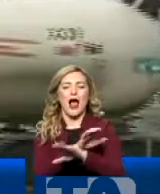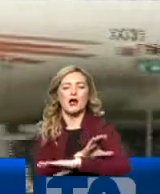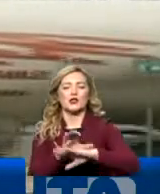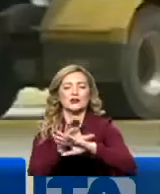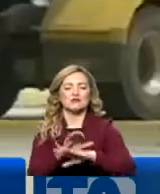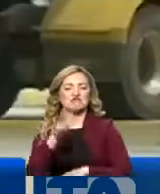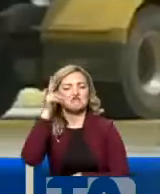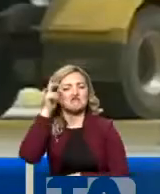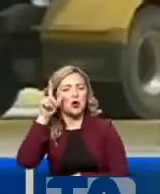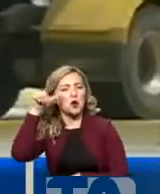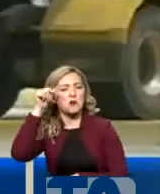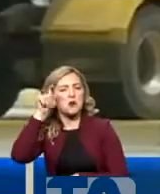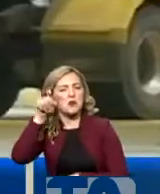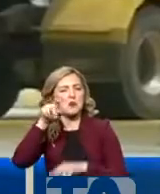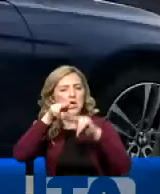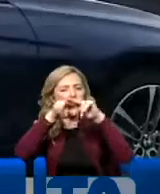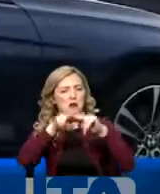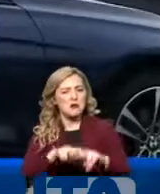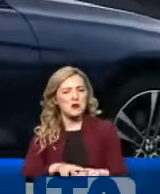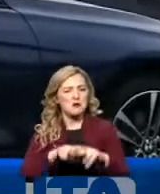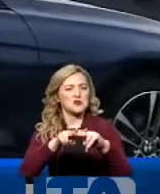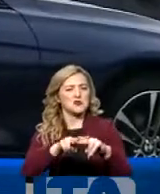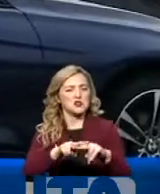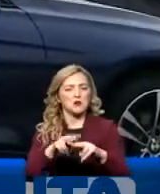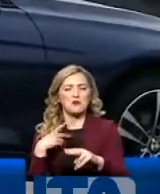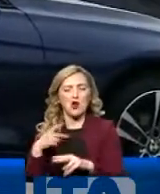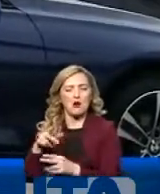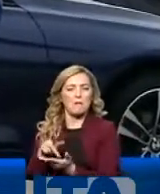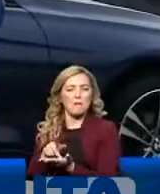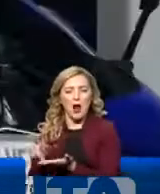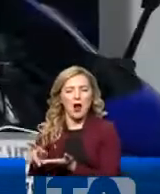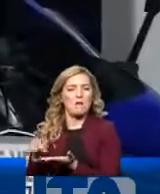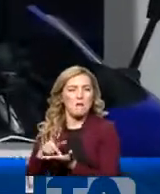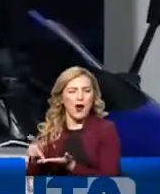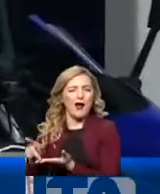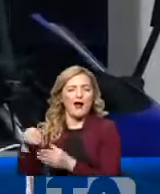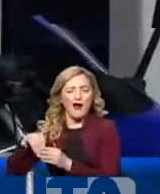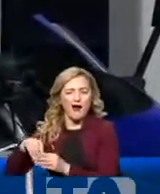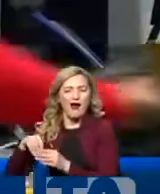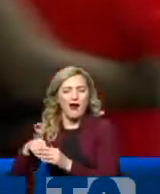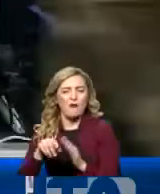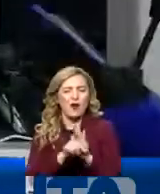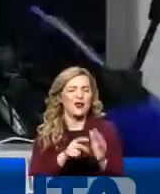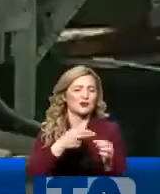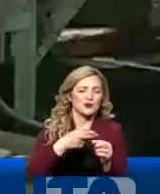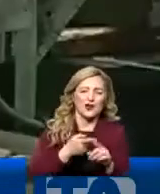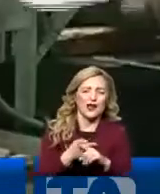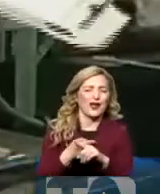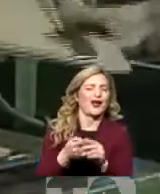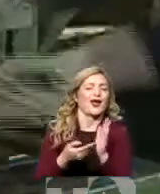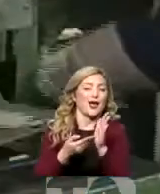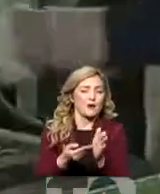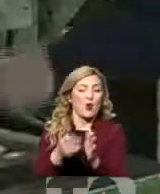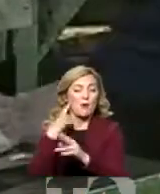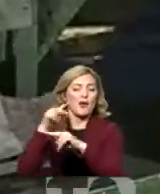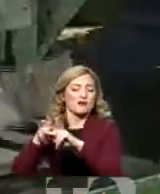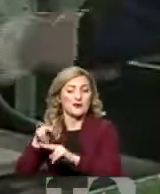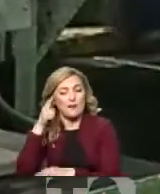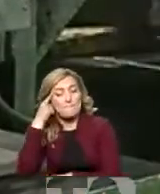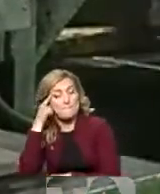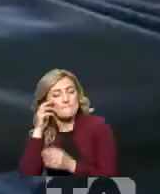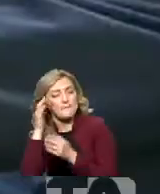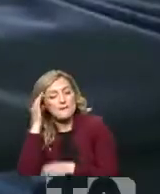debe insistir en la revisión de subsidios para que no todas las expectativas de recaudación caigan sobre el sector privado. Recuerda además que aún